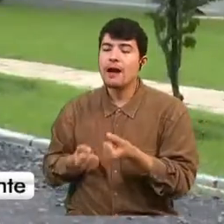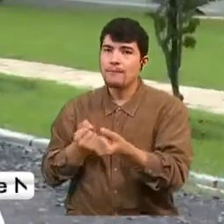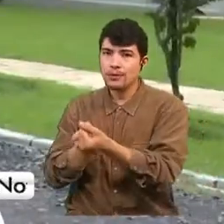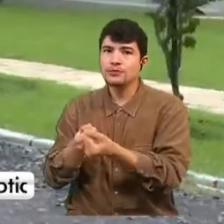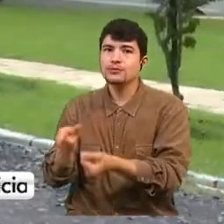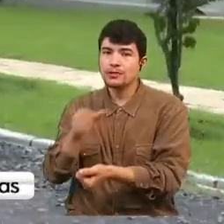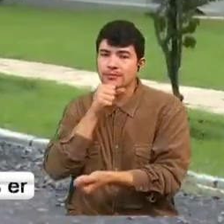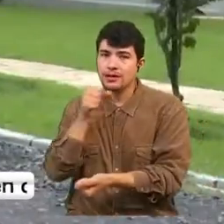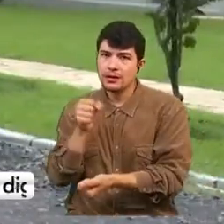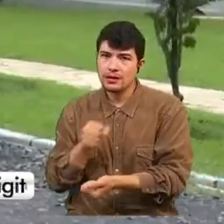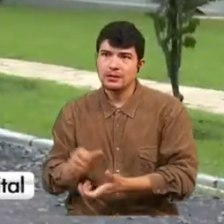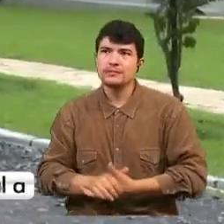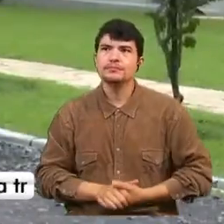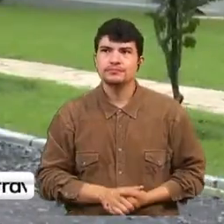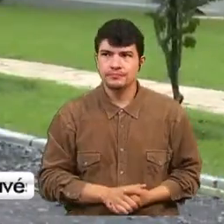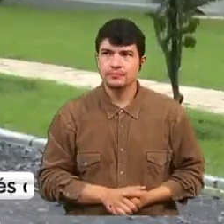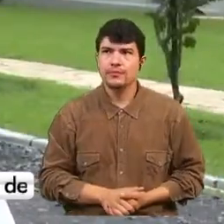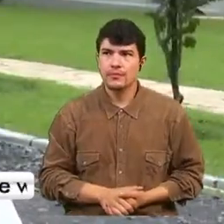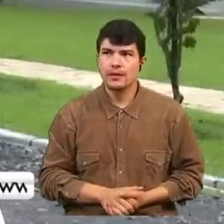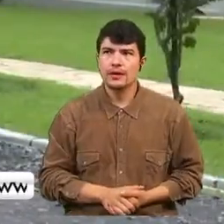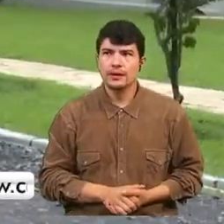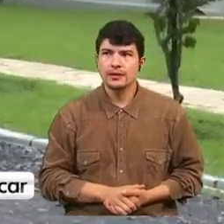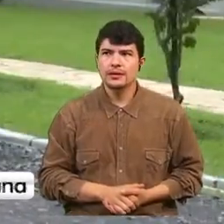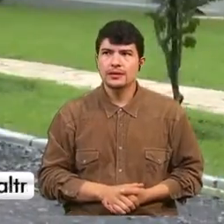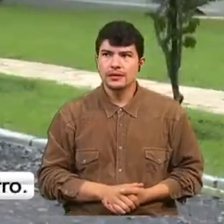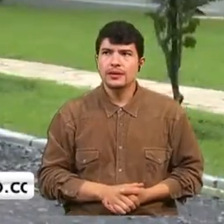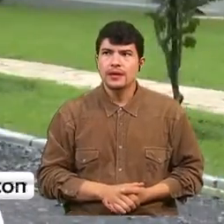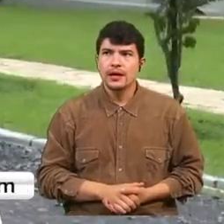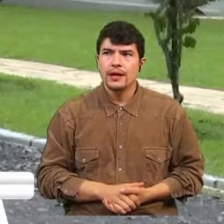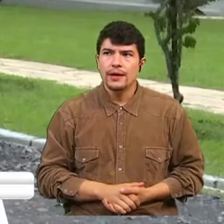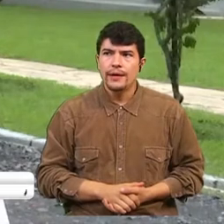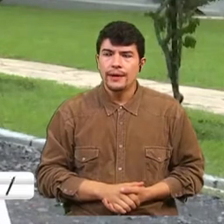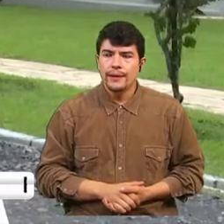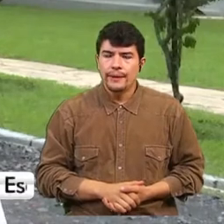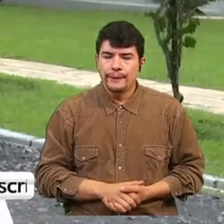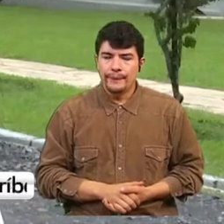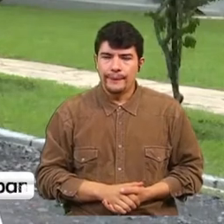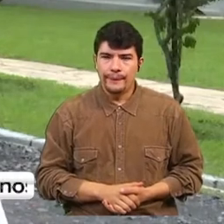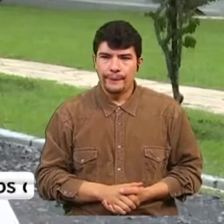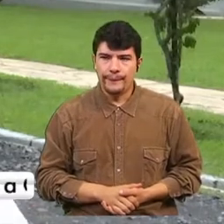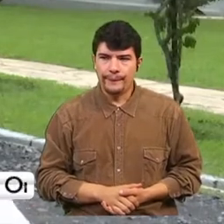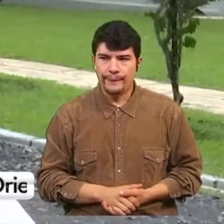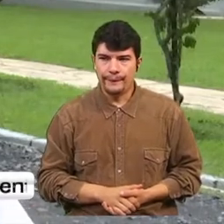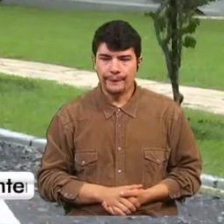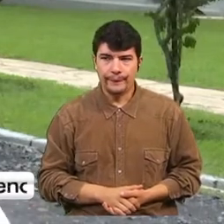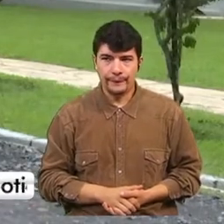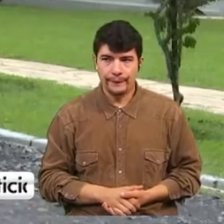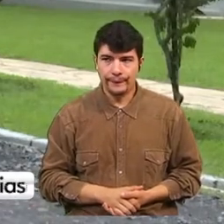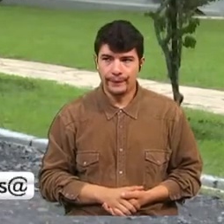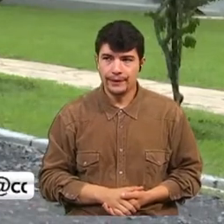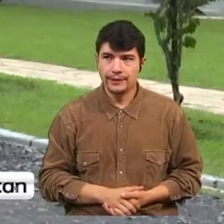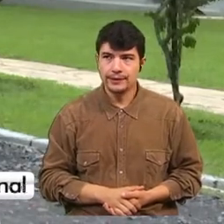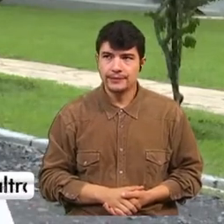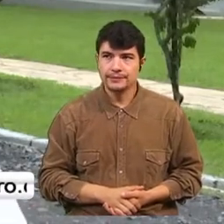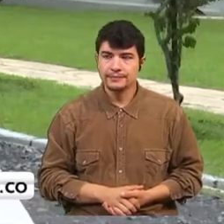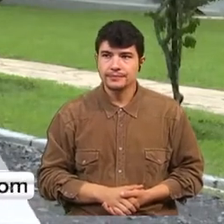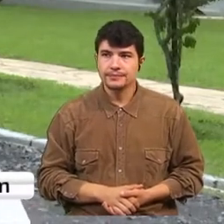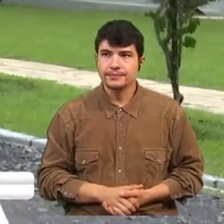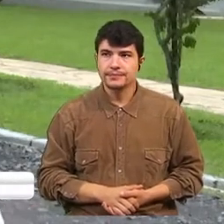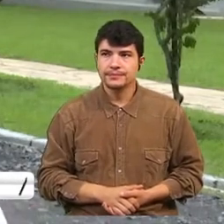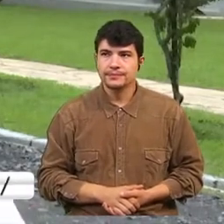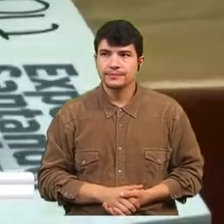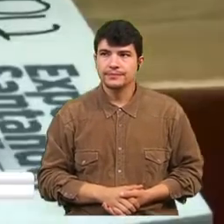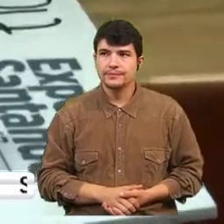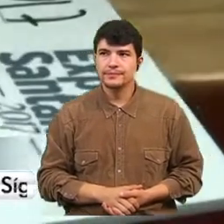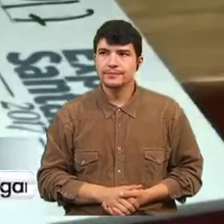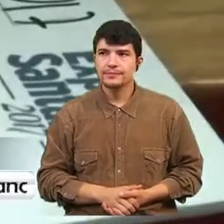aumente la población porque hay una población superior en el departamento, pero eso va a depender un poco del recaudo que hagamos con estampilla, que es el recaudo que se hace a